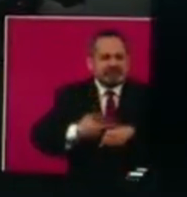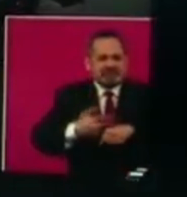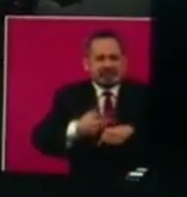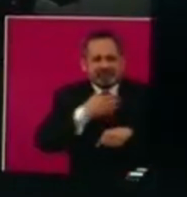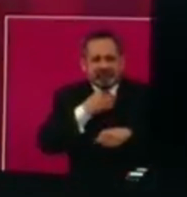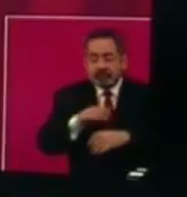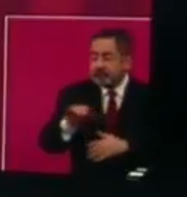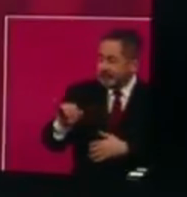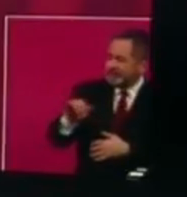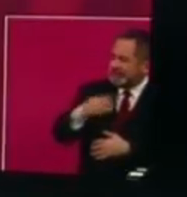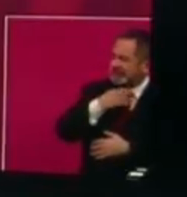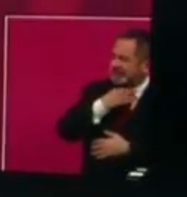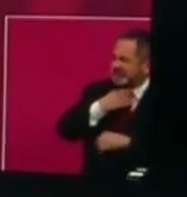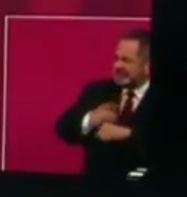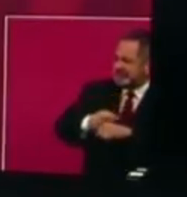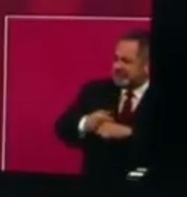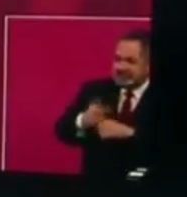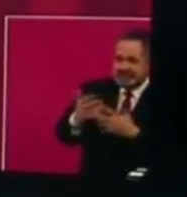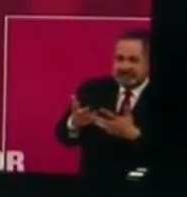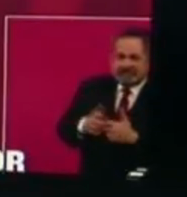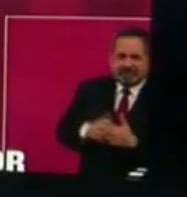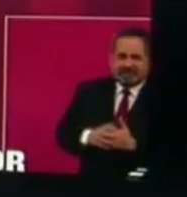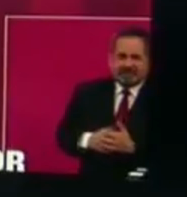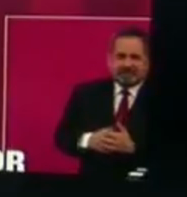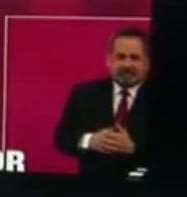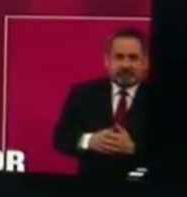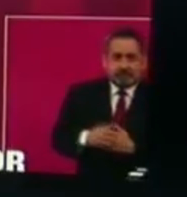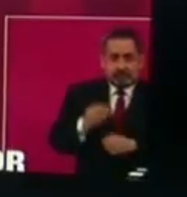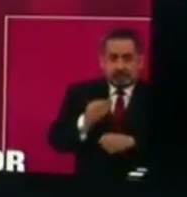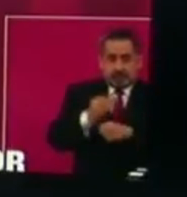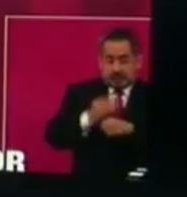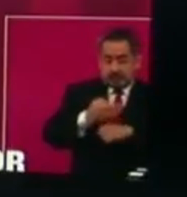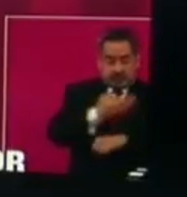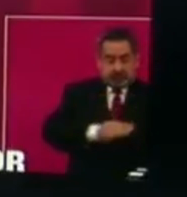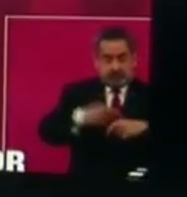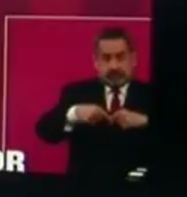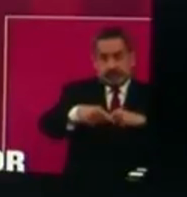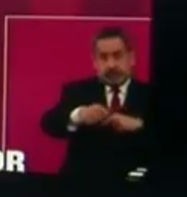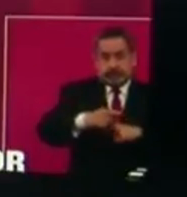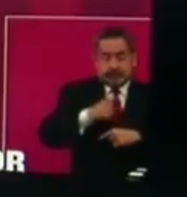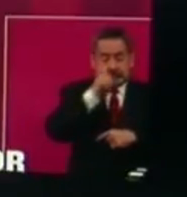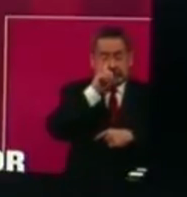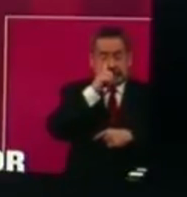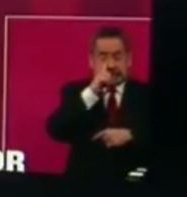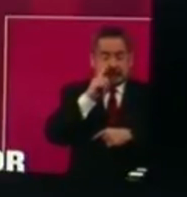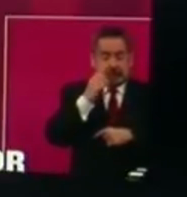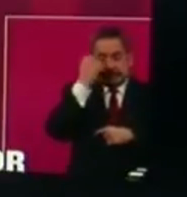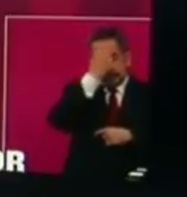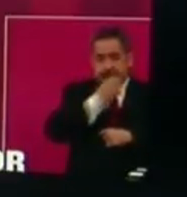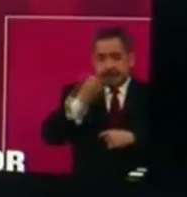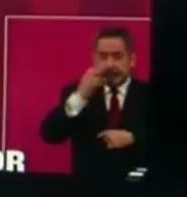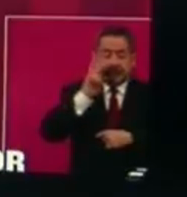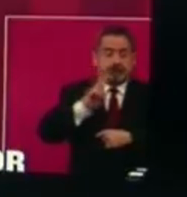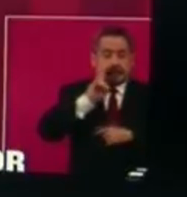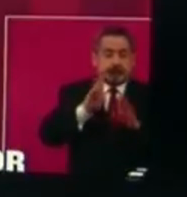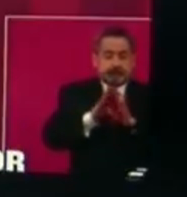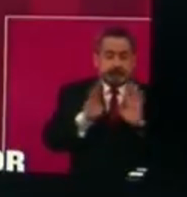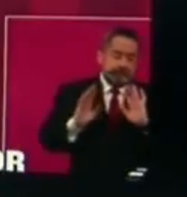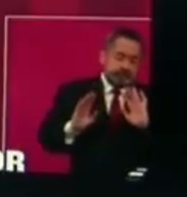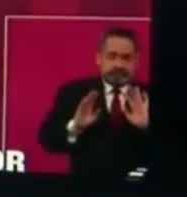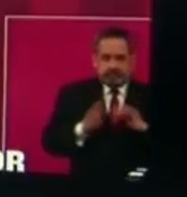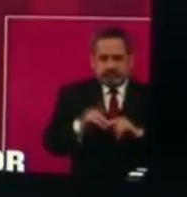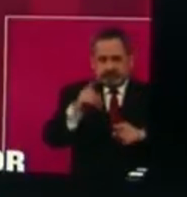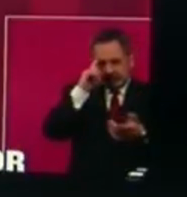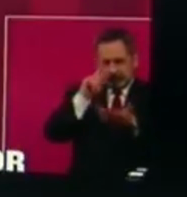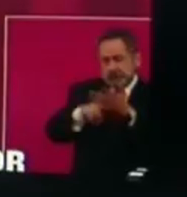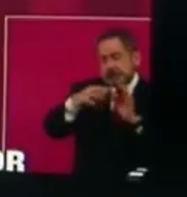americano, porque las filas están bastante largas. Estaremos hablando también del presidente de la República, Andrés Manuel López Obrador, de nueva cuenta dio